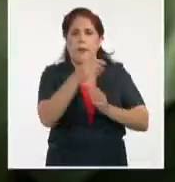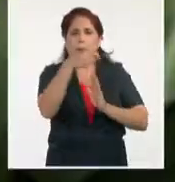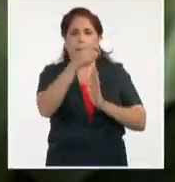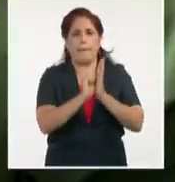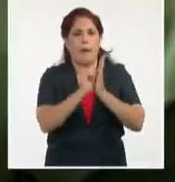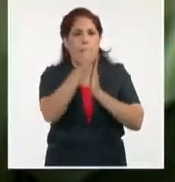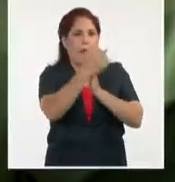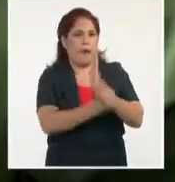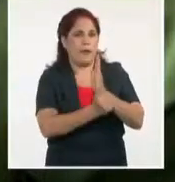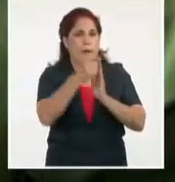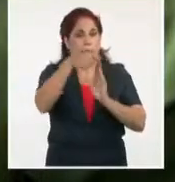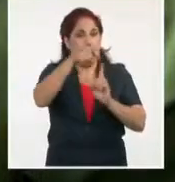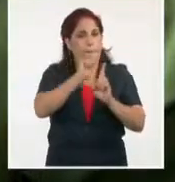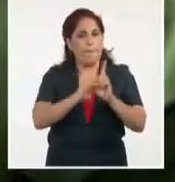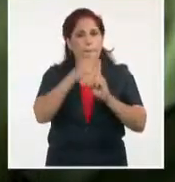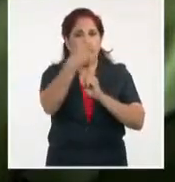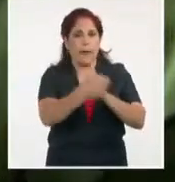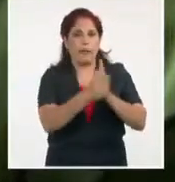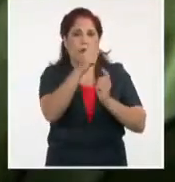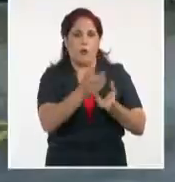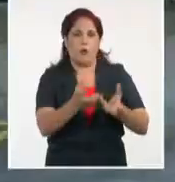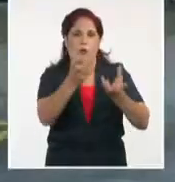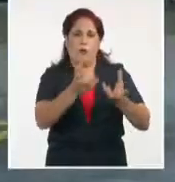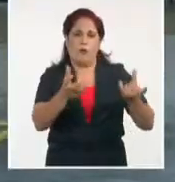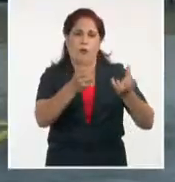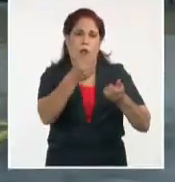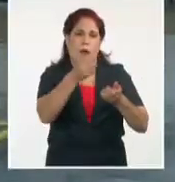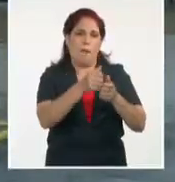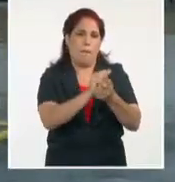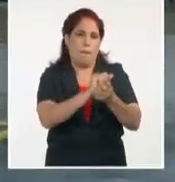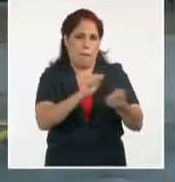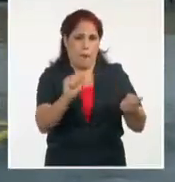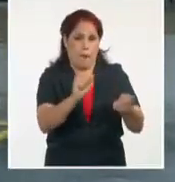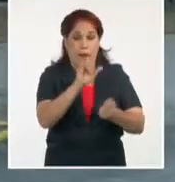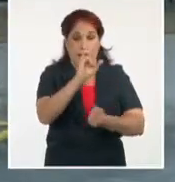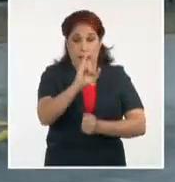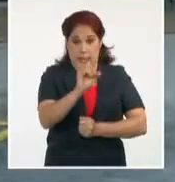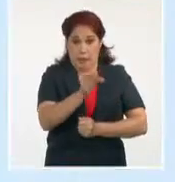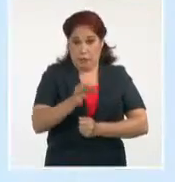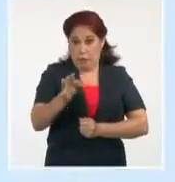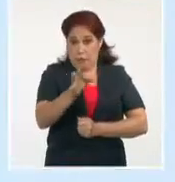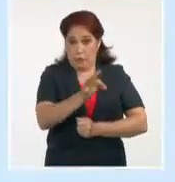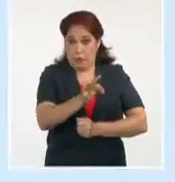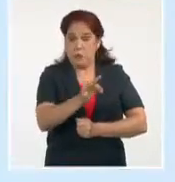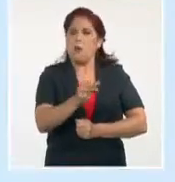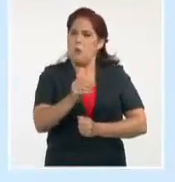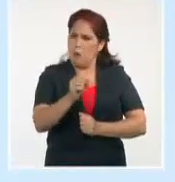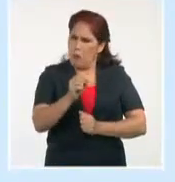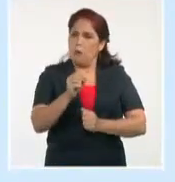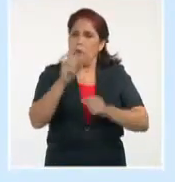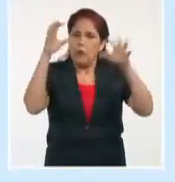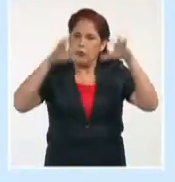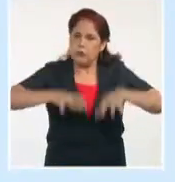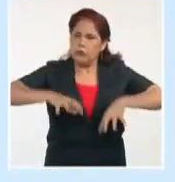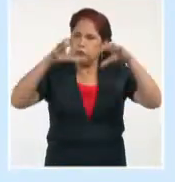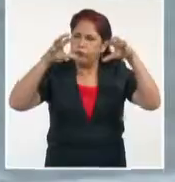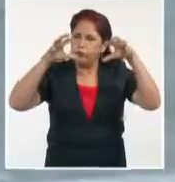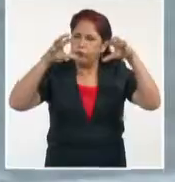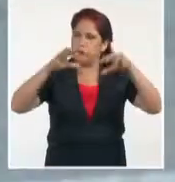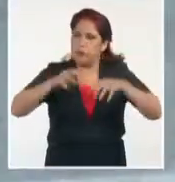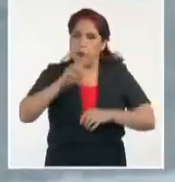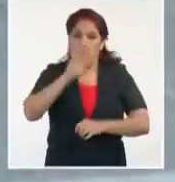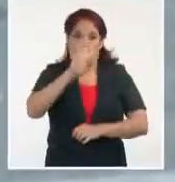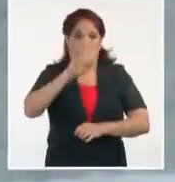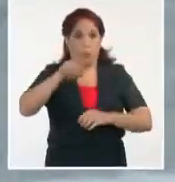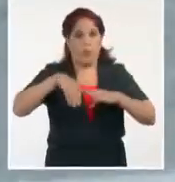uva fueron reportados de forma preliminar. 6 de los 8 municipios superaron su media anual de precipitaciones en apenas